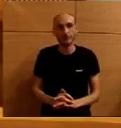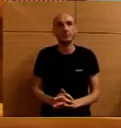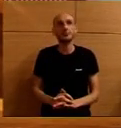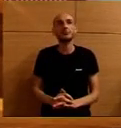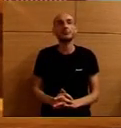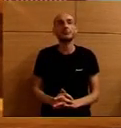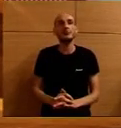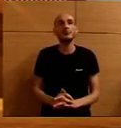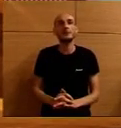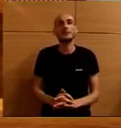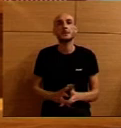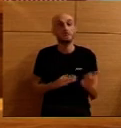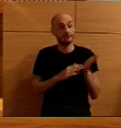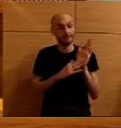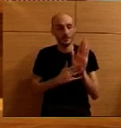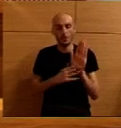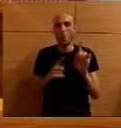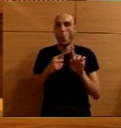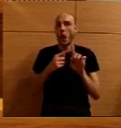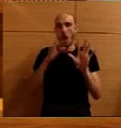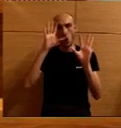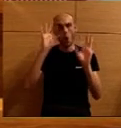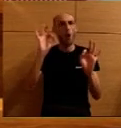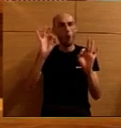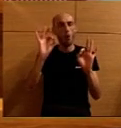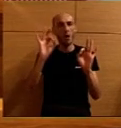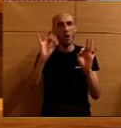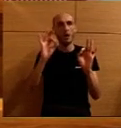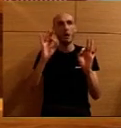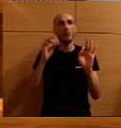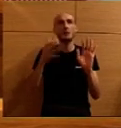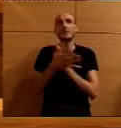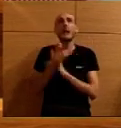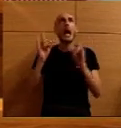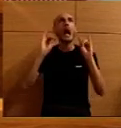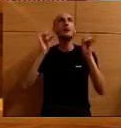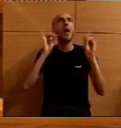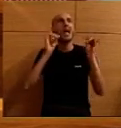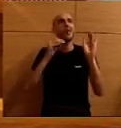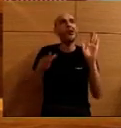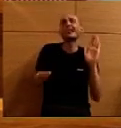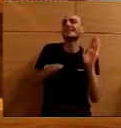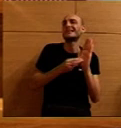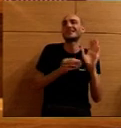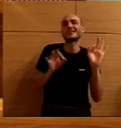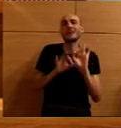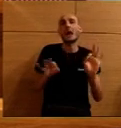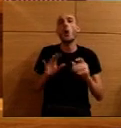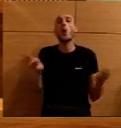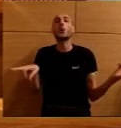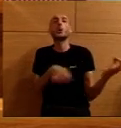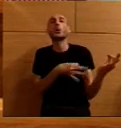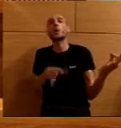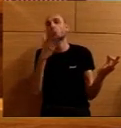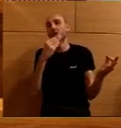la sensatez de esta propuesta y ausencia de todo tipo de soroll, como dice el presidente, o demagogia